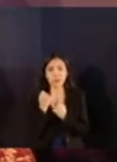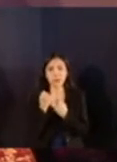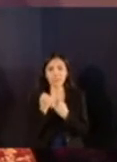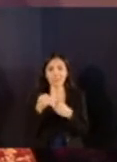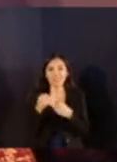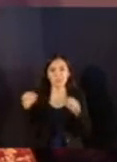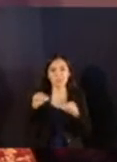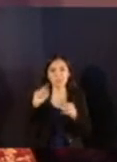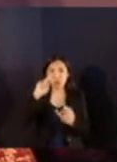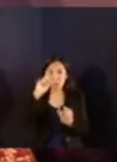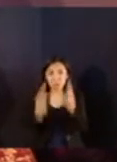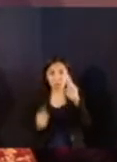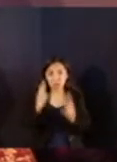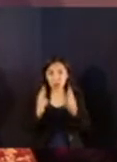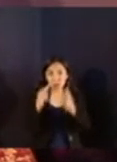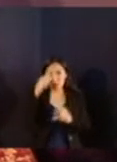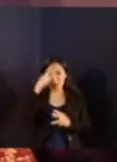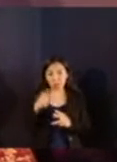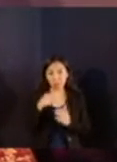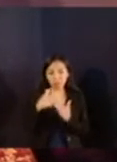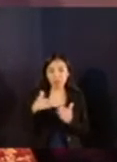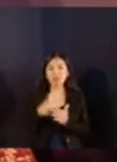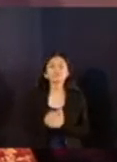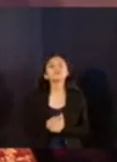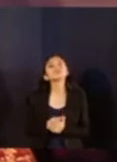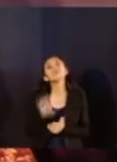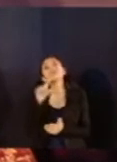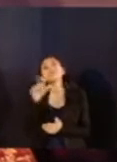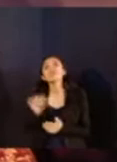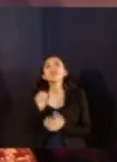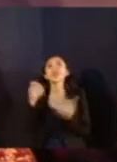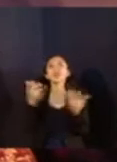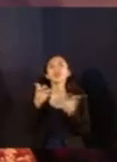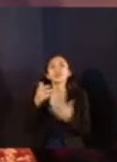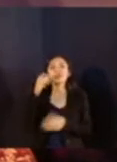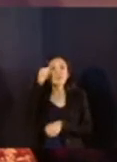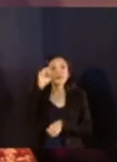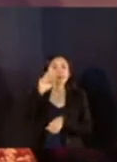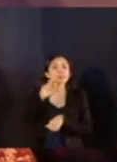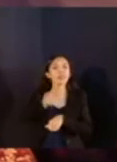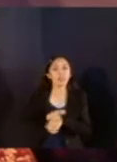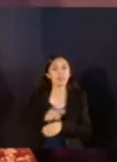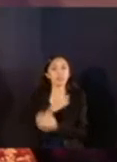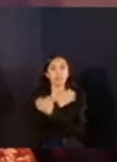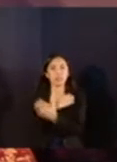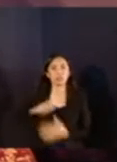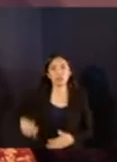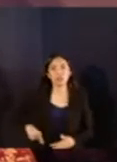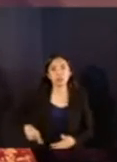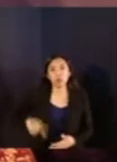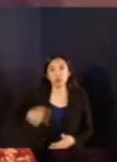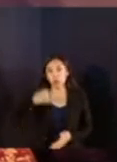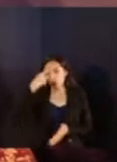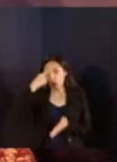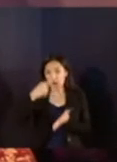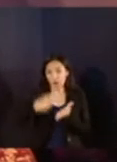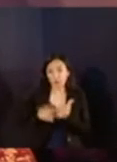de manera que la creación de la Secretaría de Educación Pública, desde mi punto de vista, es un